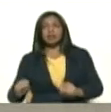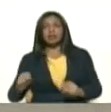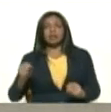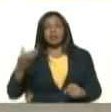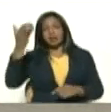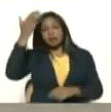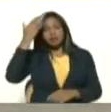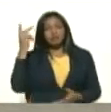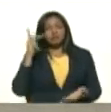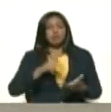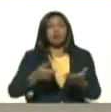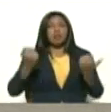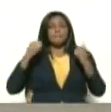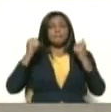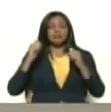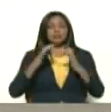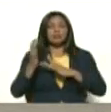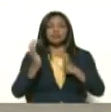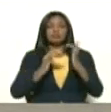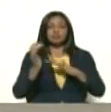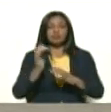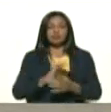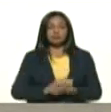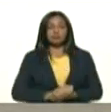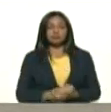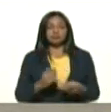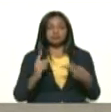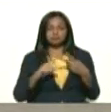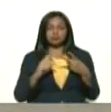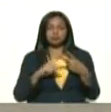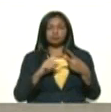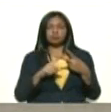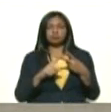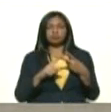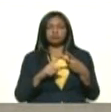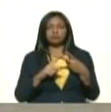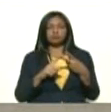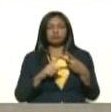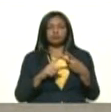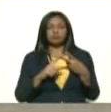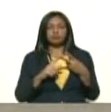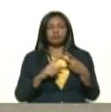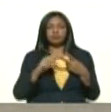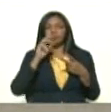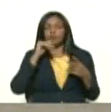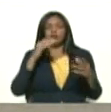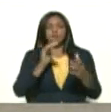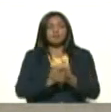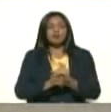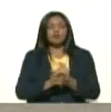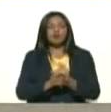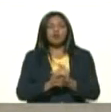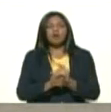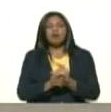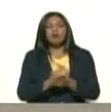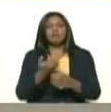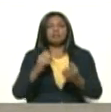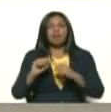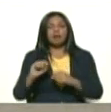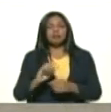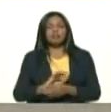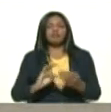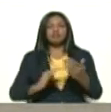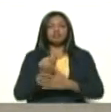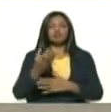La práctica de Jesús. Segundo, enemigos y amigos del reino, la conflictividad social, la fundación